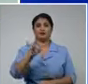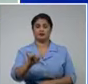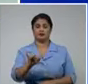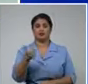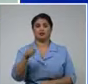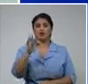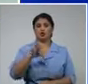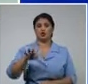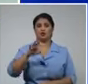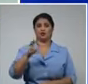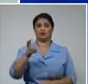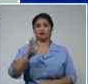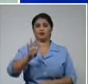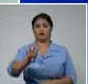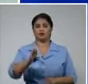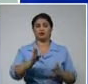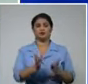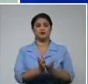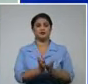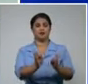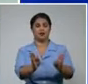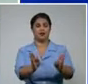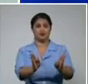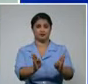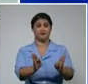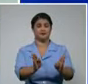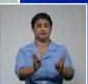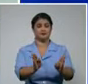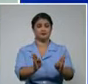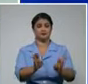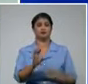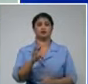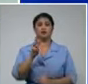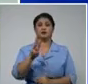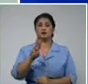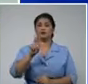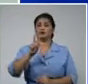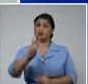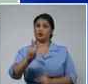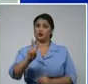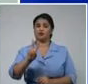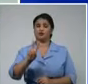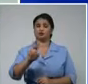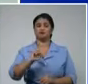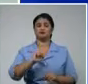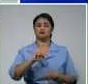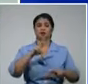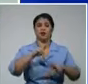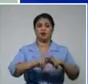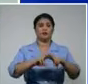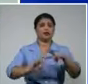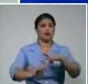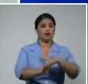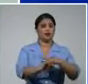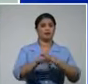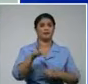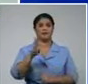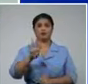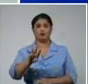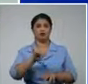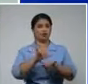34, San Miguel del Padrón 32, Habana del Este 24, igual que